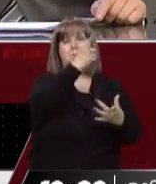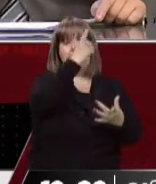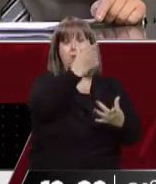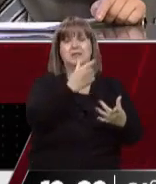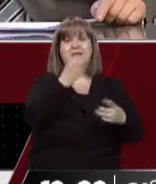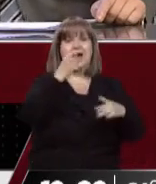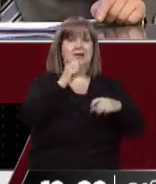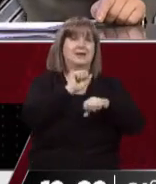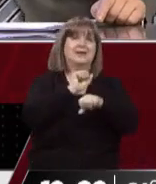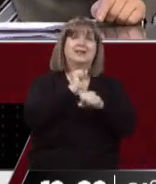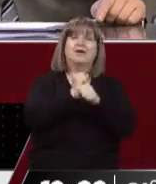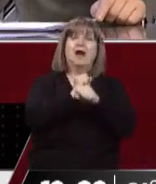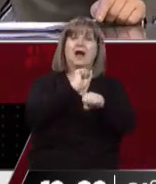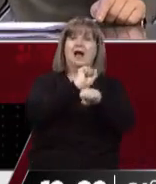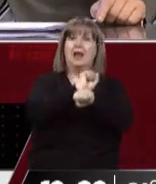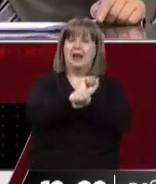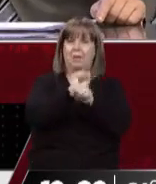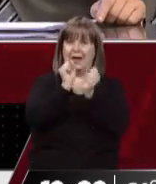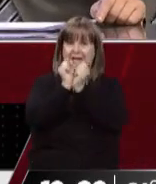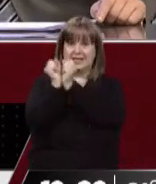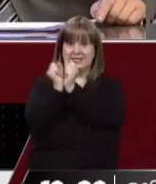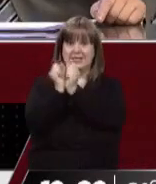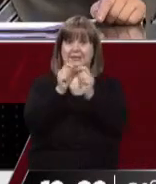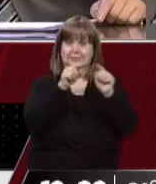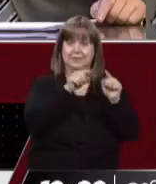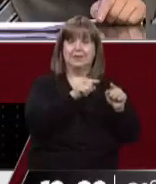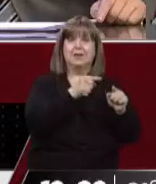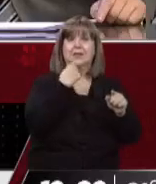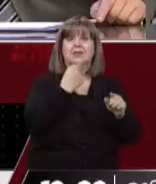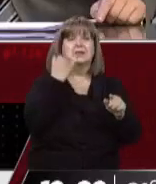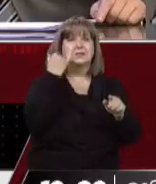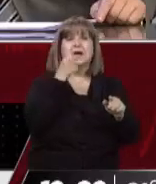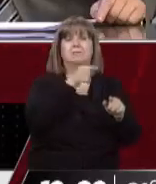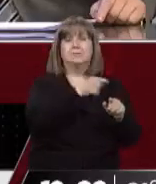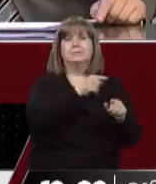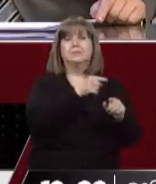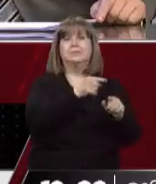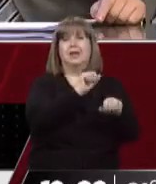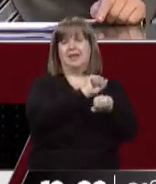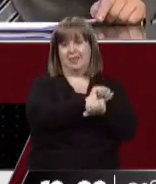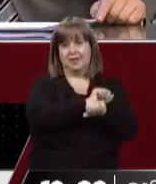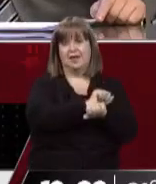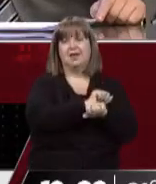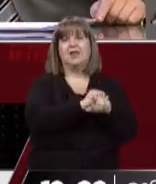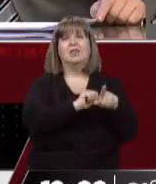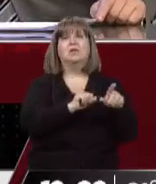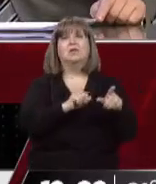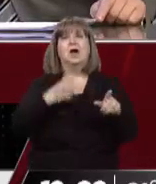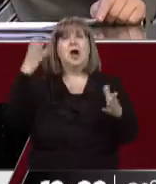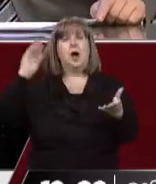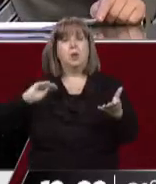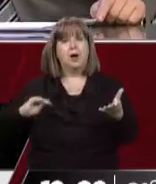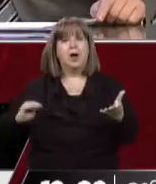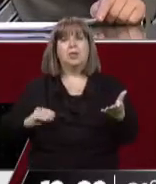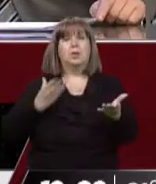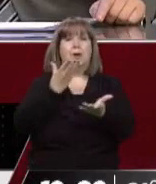recordemos, el primer detenido en este caso, lo que van a intentar es revocar justamente esta privación de libertad que tiene en